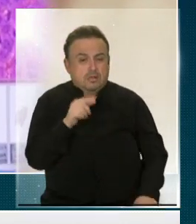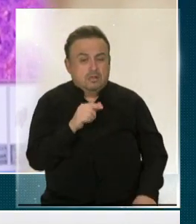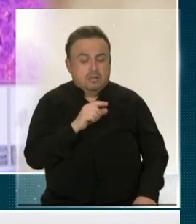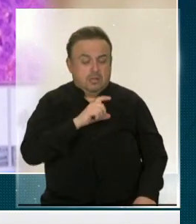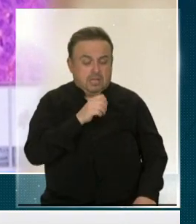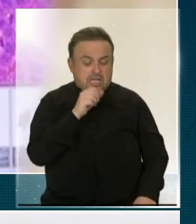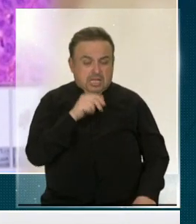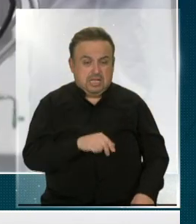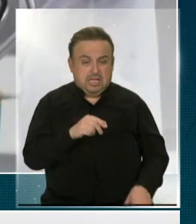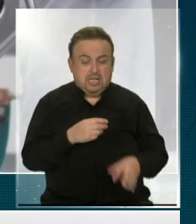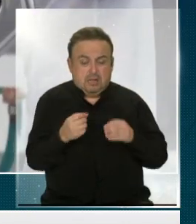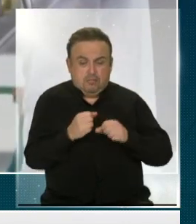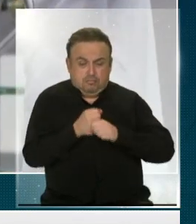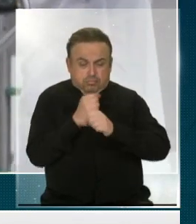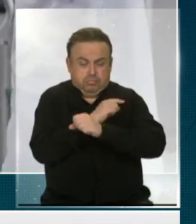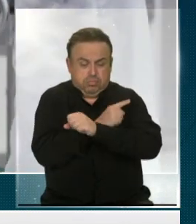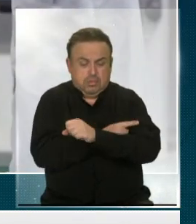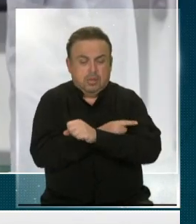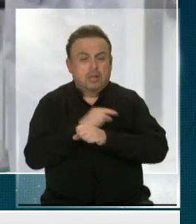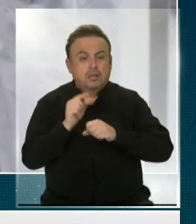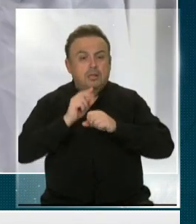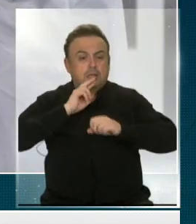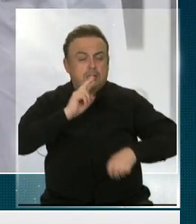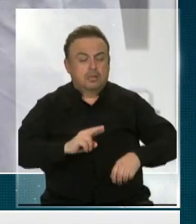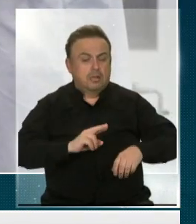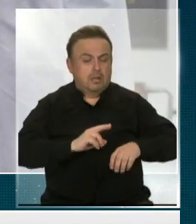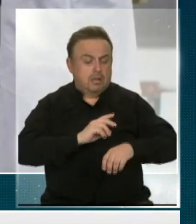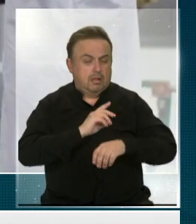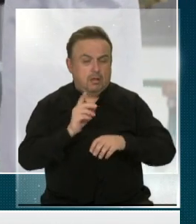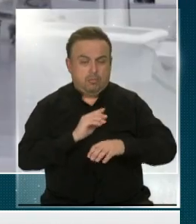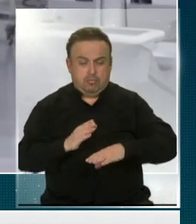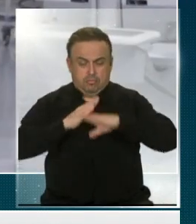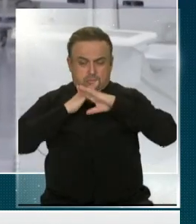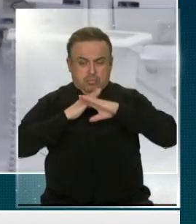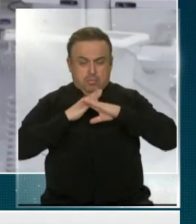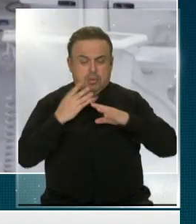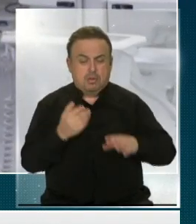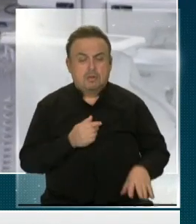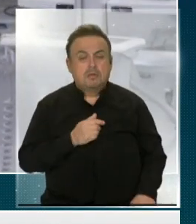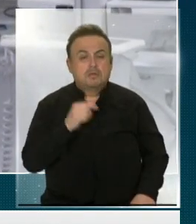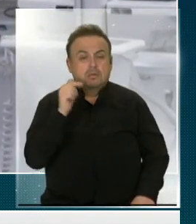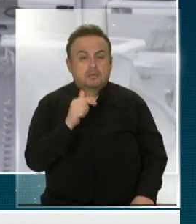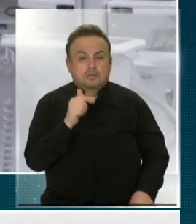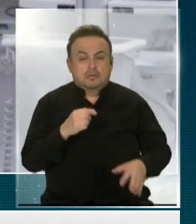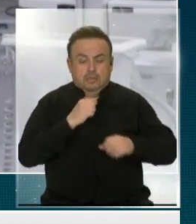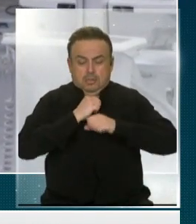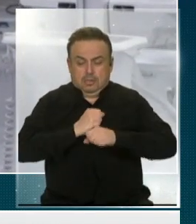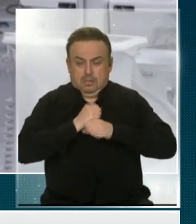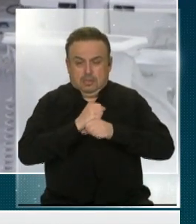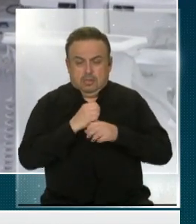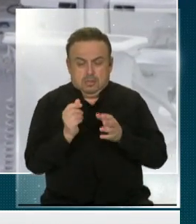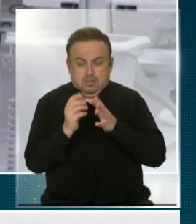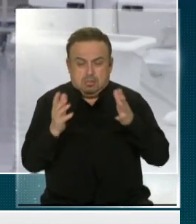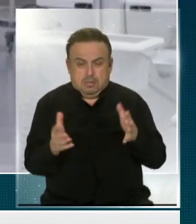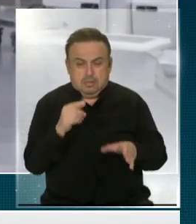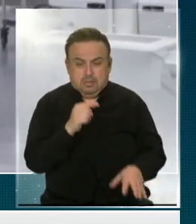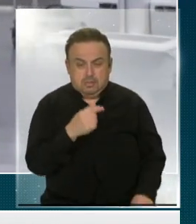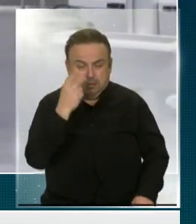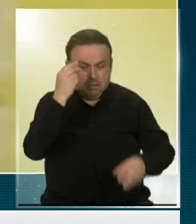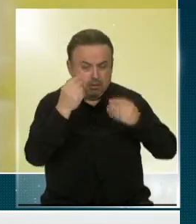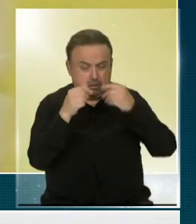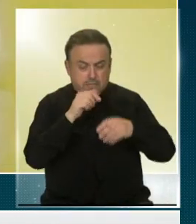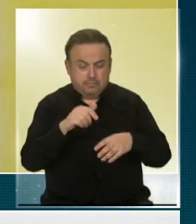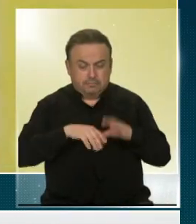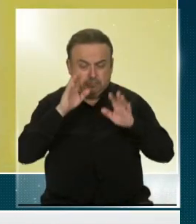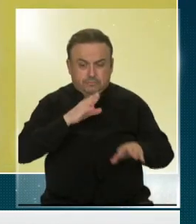proteína que me 13 producir la respuesta inmune como un caballo de troya que es una la estrategia que